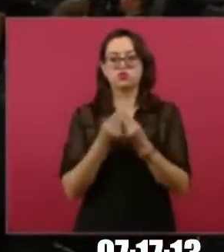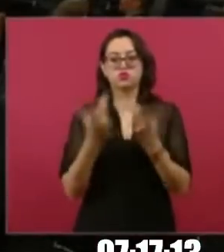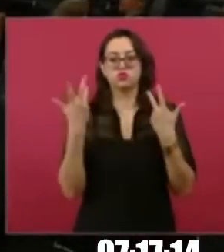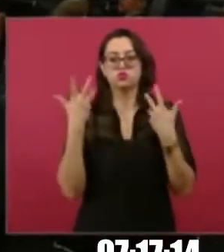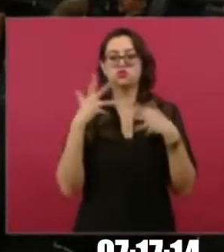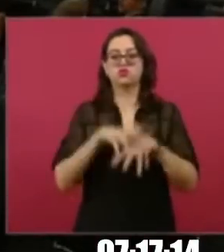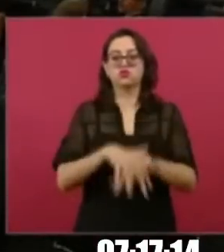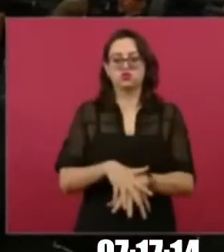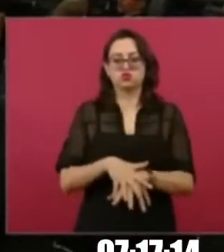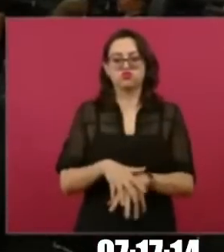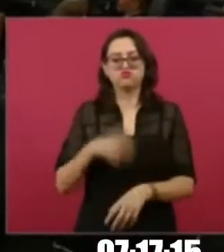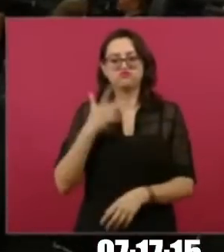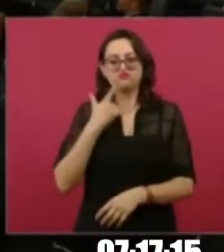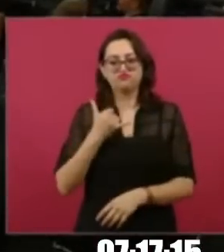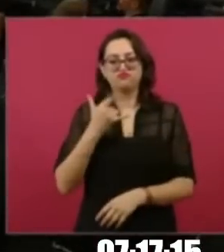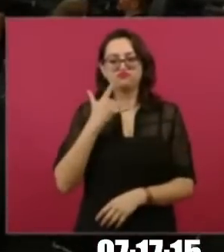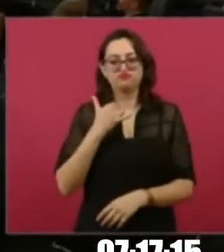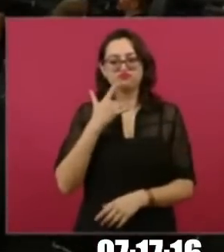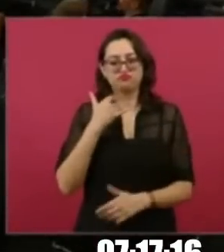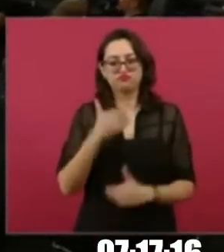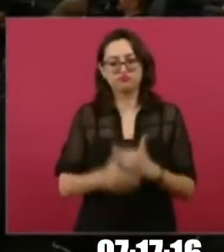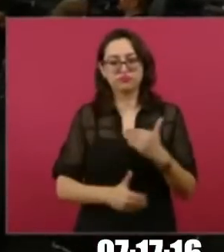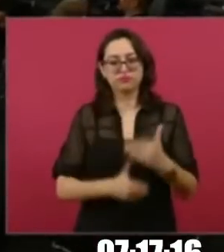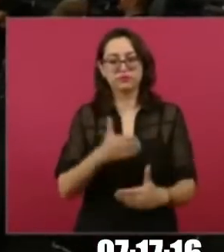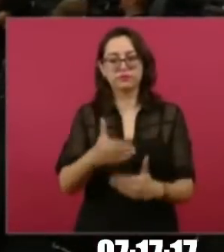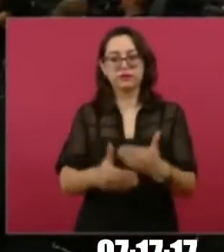de las gobernadoras los gobernadores